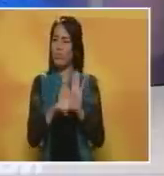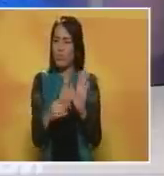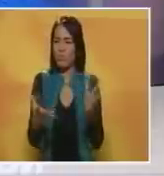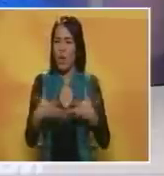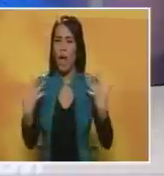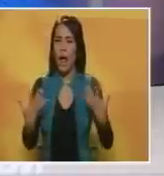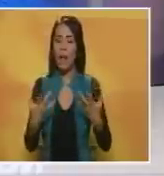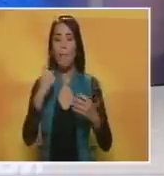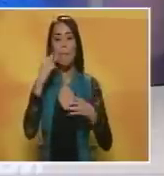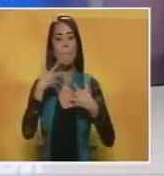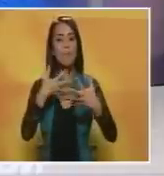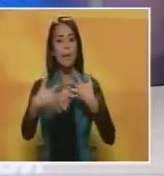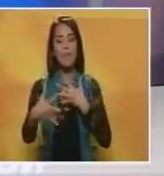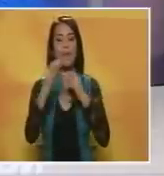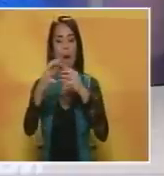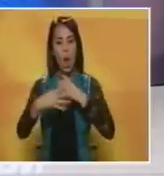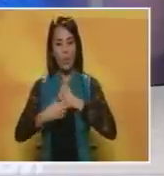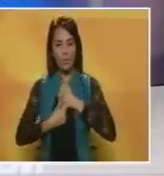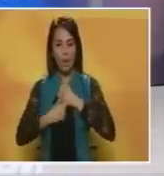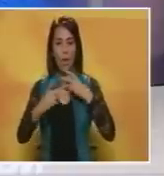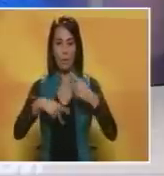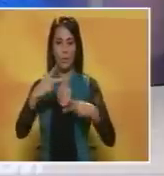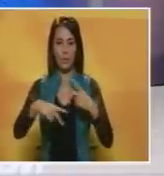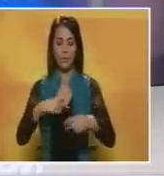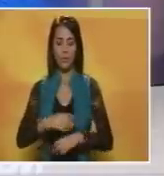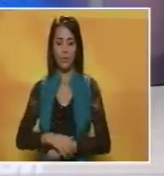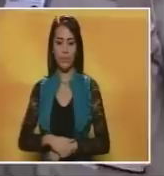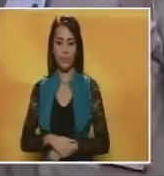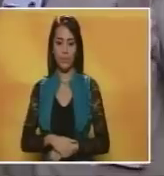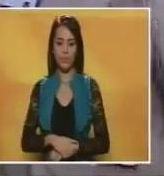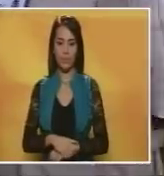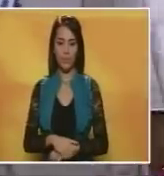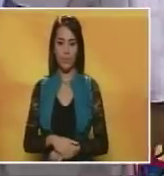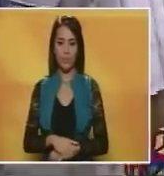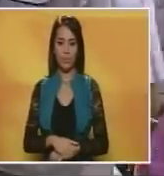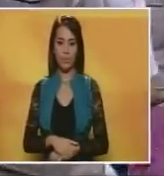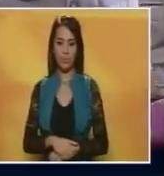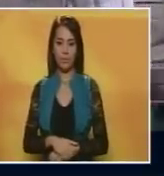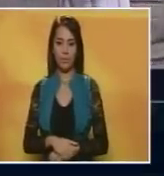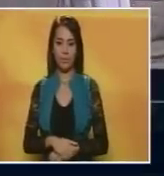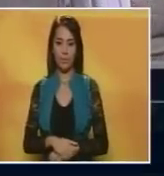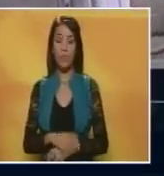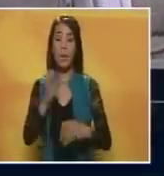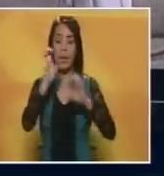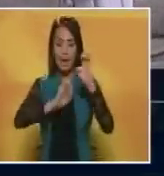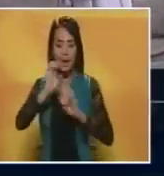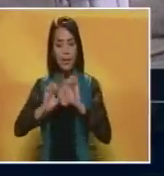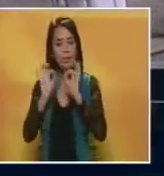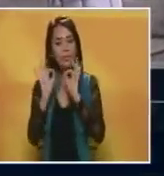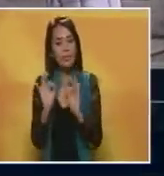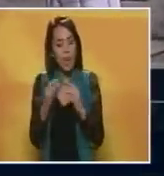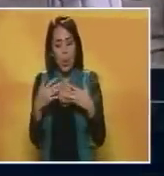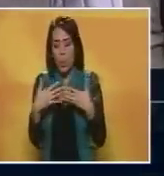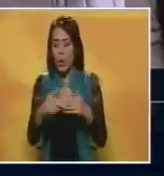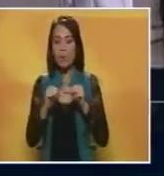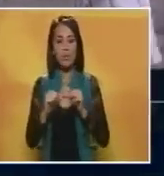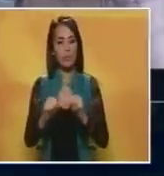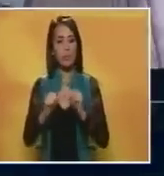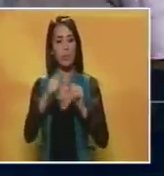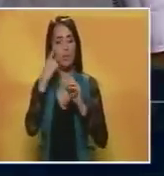transparencia y confiabilidad en dicho proceso las auditorías son continuamente